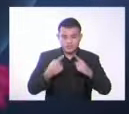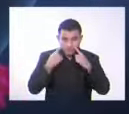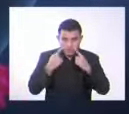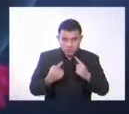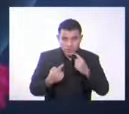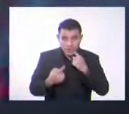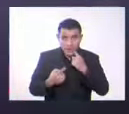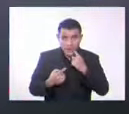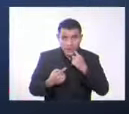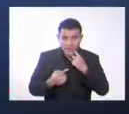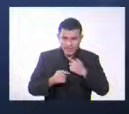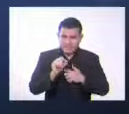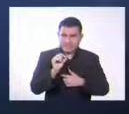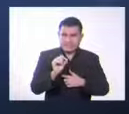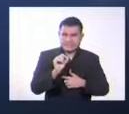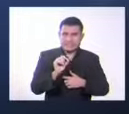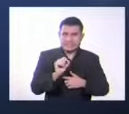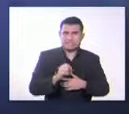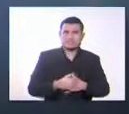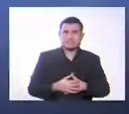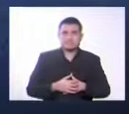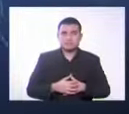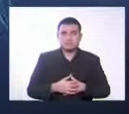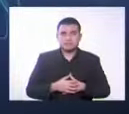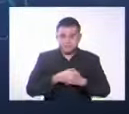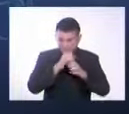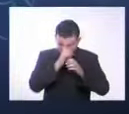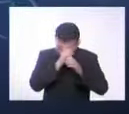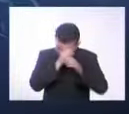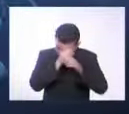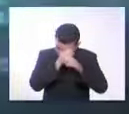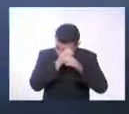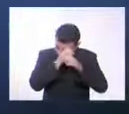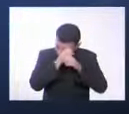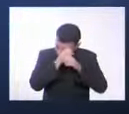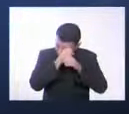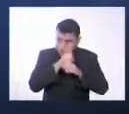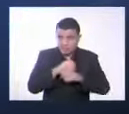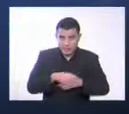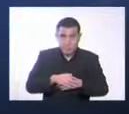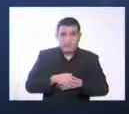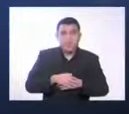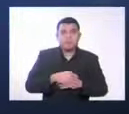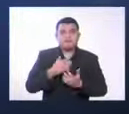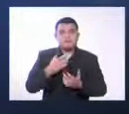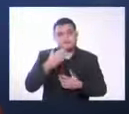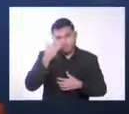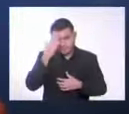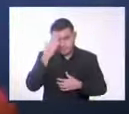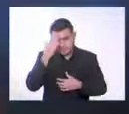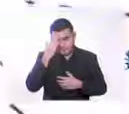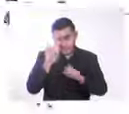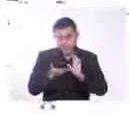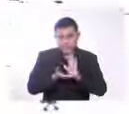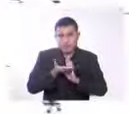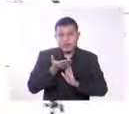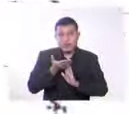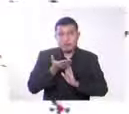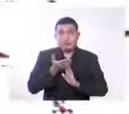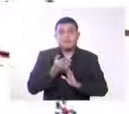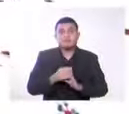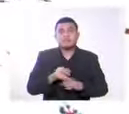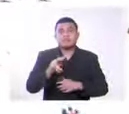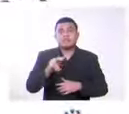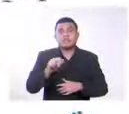suceden a una escala 1000 millones de veces más pequeña que un metro. Con el conocimiento desarrollado por la nanociencia, se desarrolla